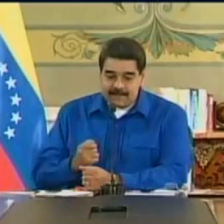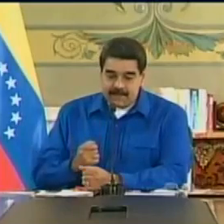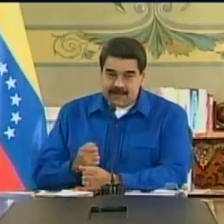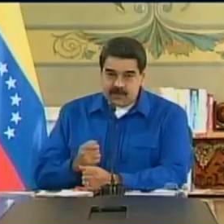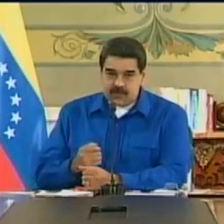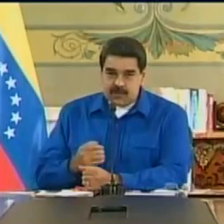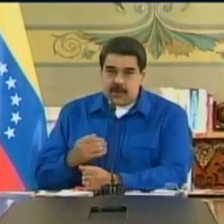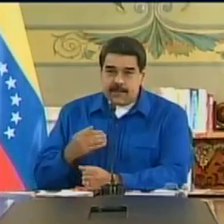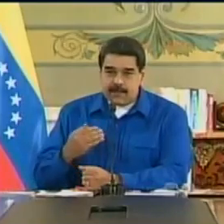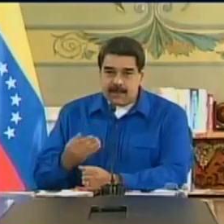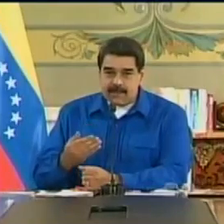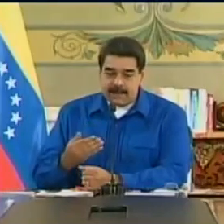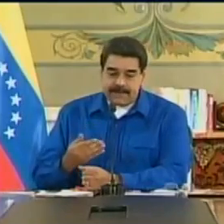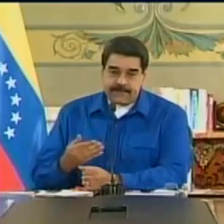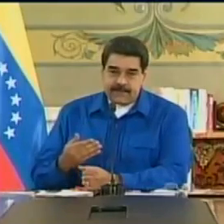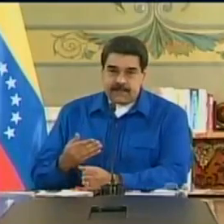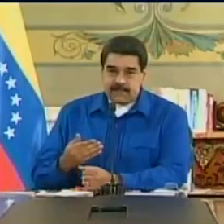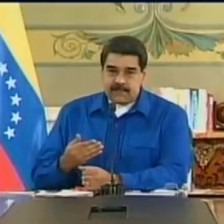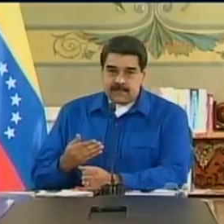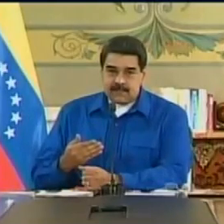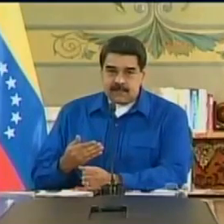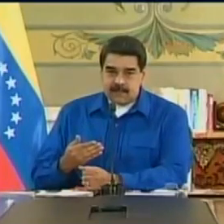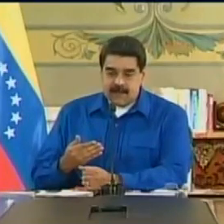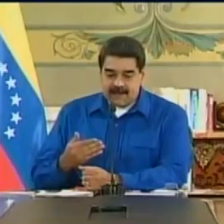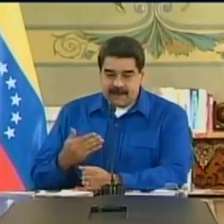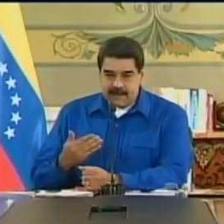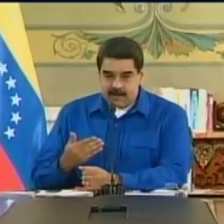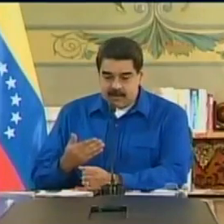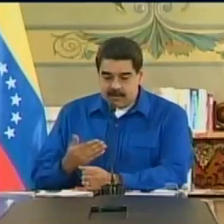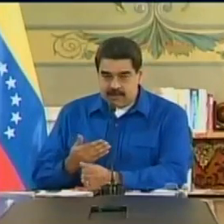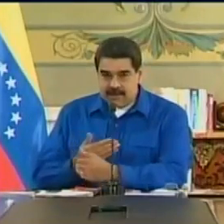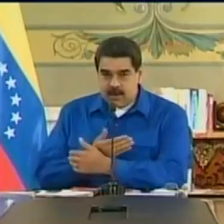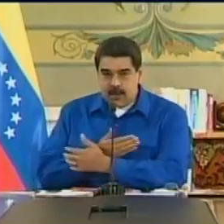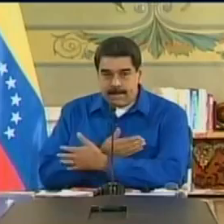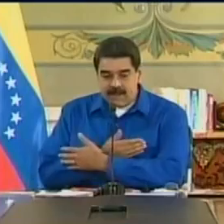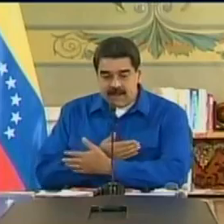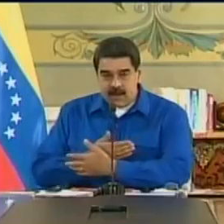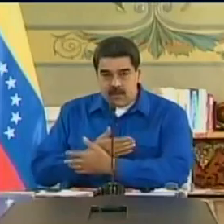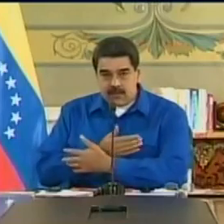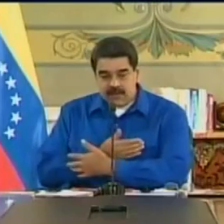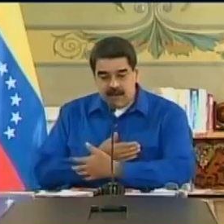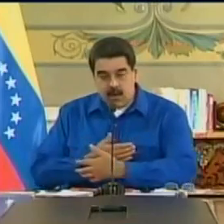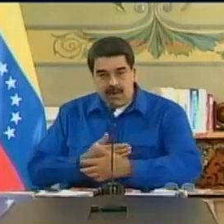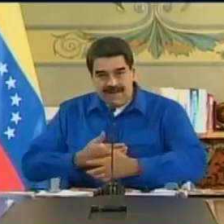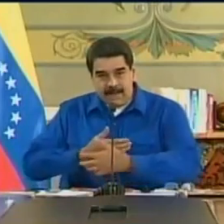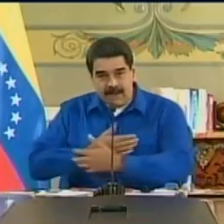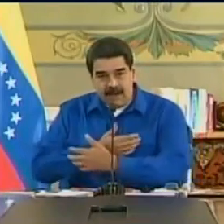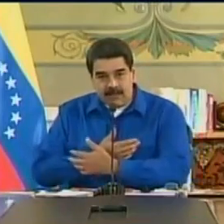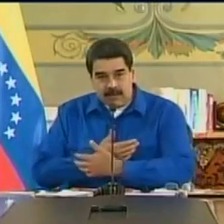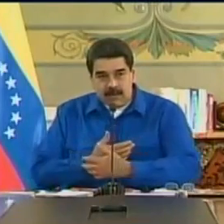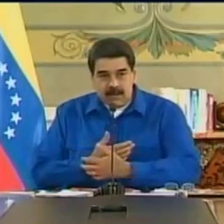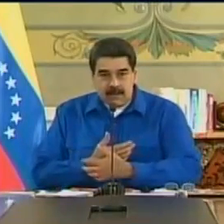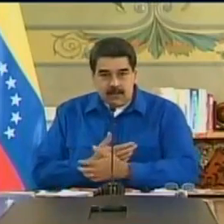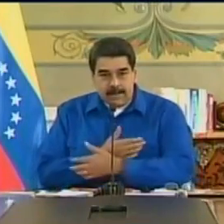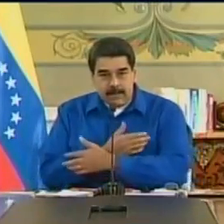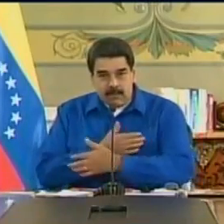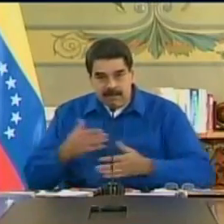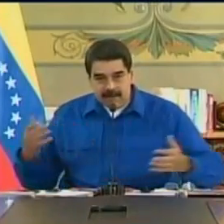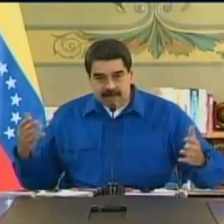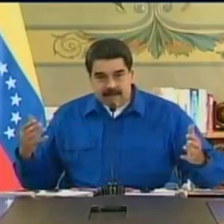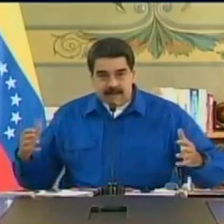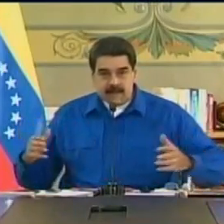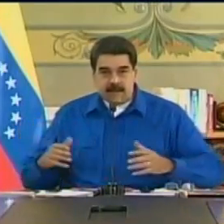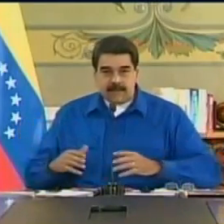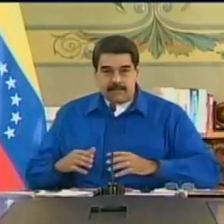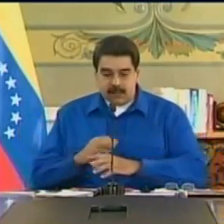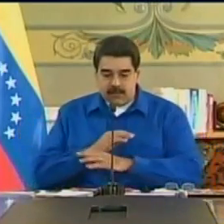felicidad, la solución de los problemas. Hay que ver, cuando uno está en compañía, en comunidad o la familia unida, no hay problema